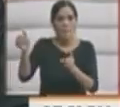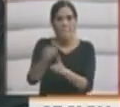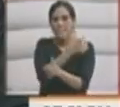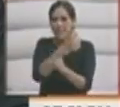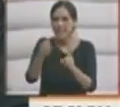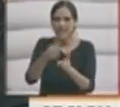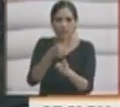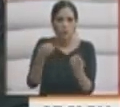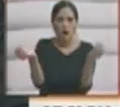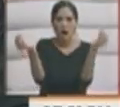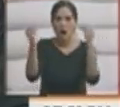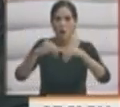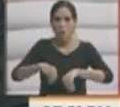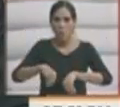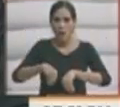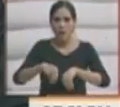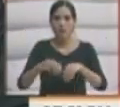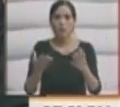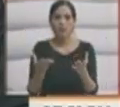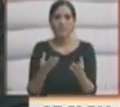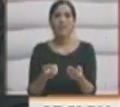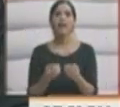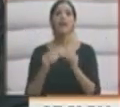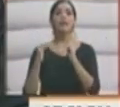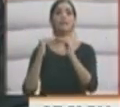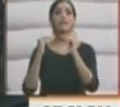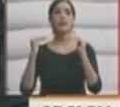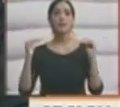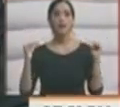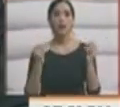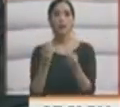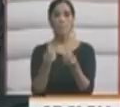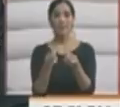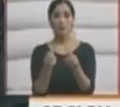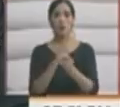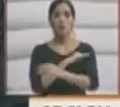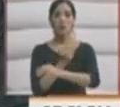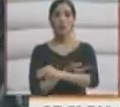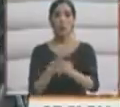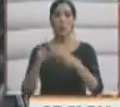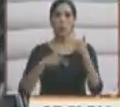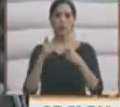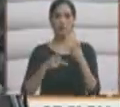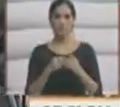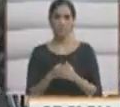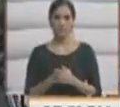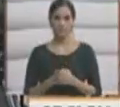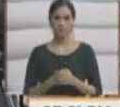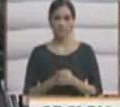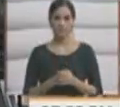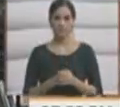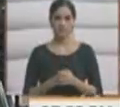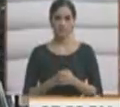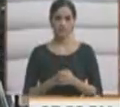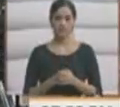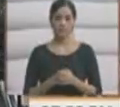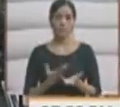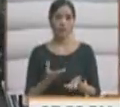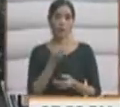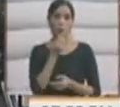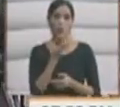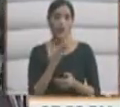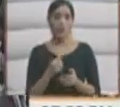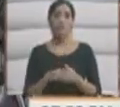estos acuerdos de estabilidad de precios y el fortalecimiento productivo. Bueno, inmediatamente